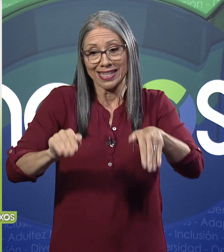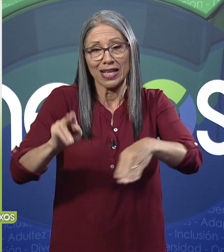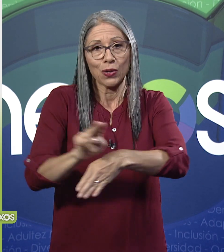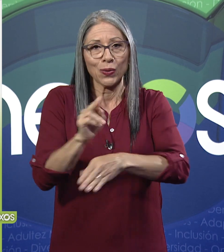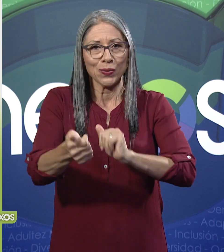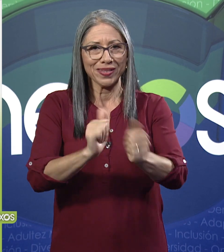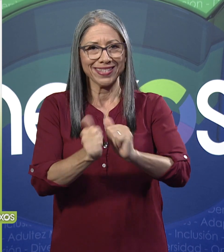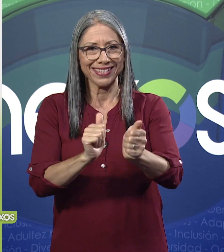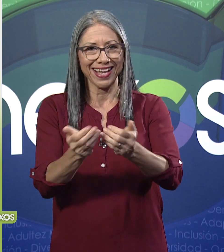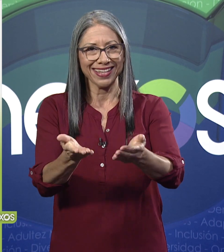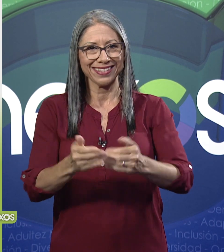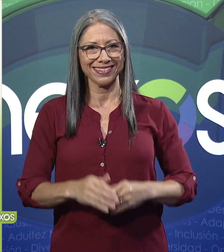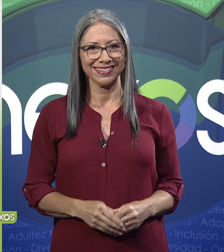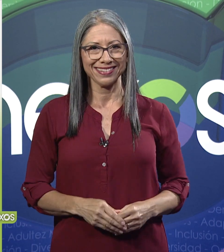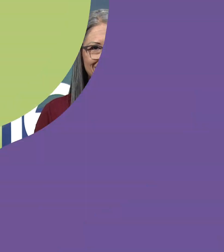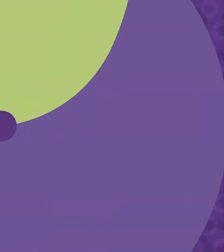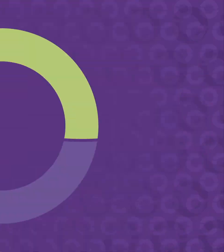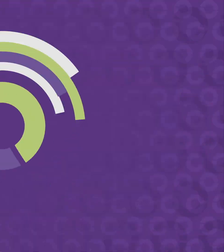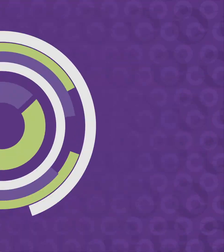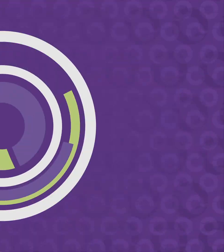que usan en competencia.